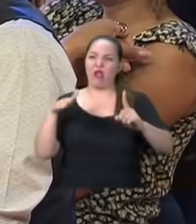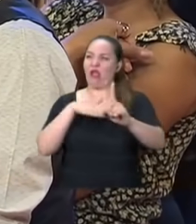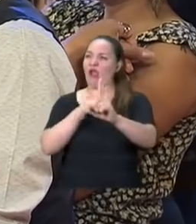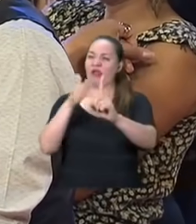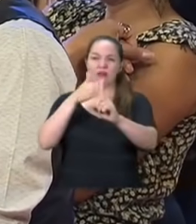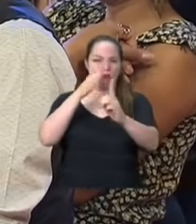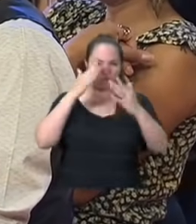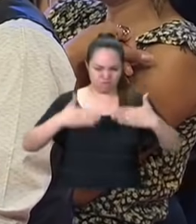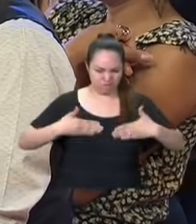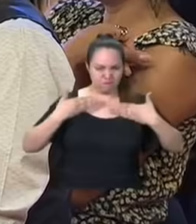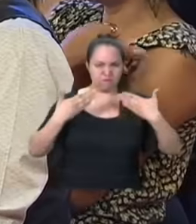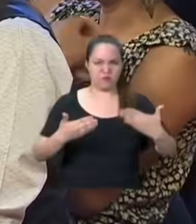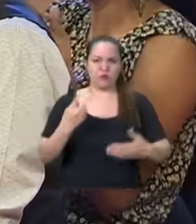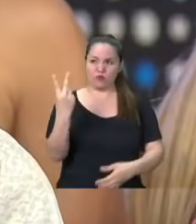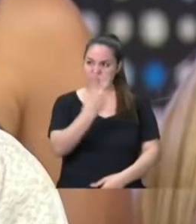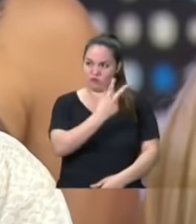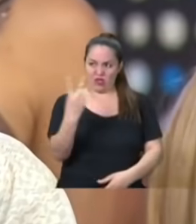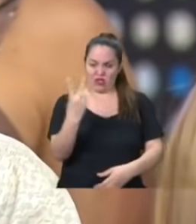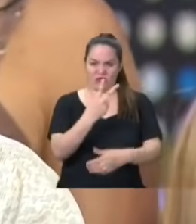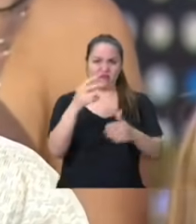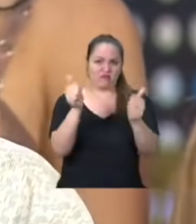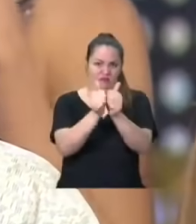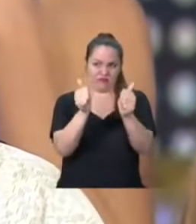¿Cuántas veces hicieron el amor?